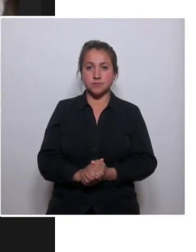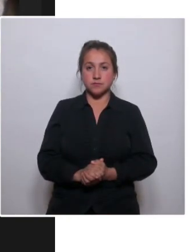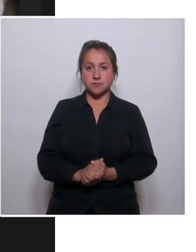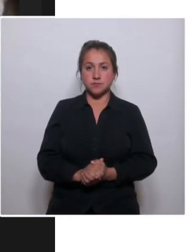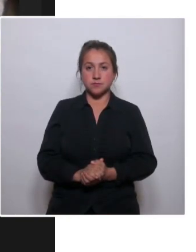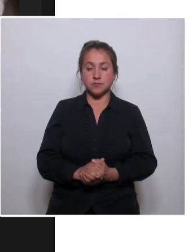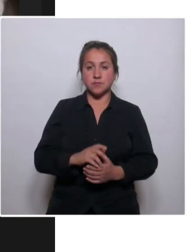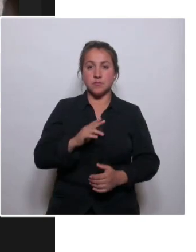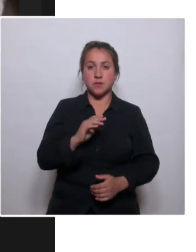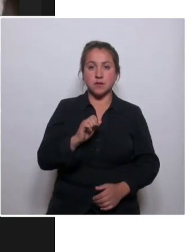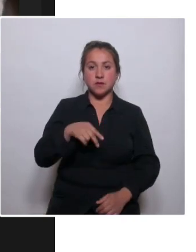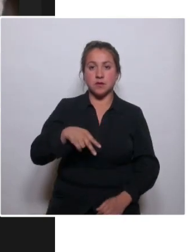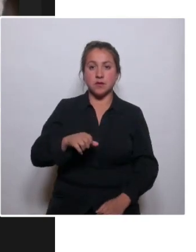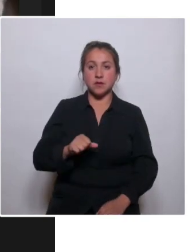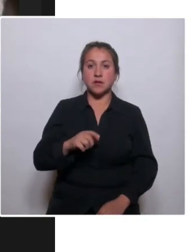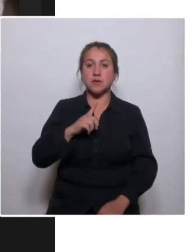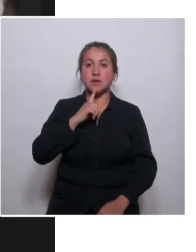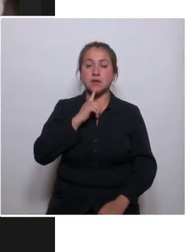Señor Renato Garín.